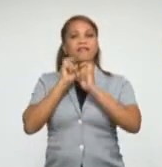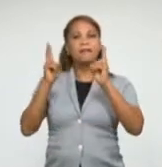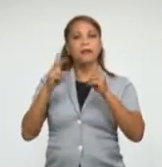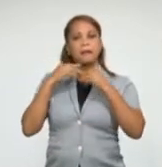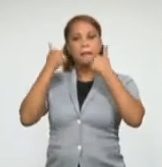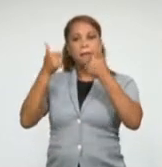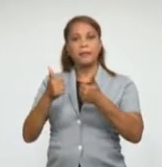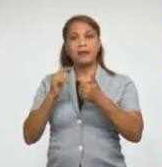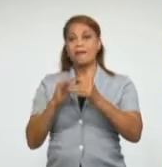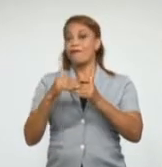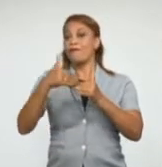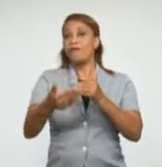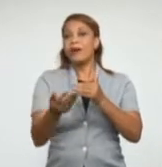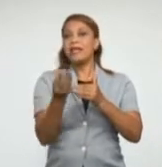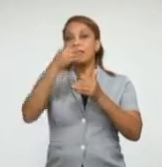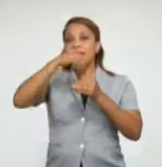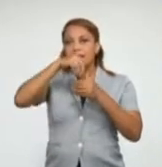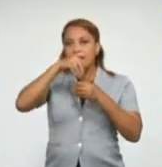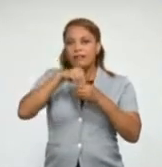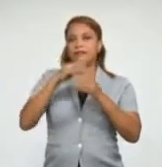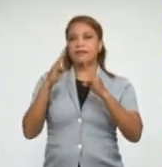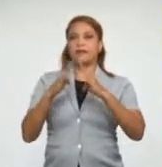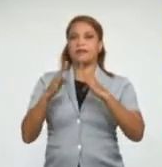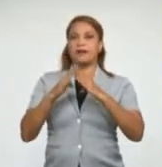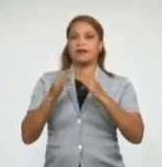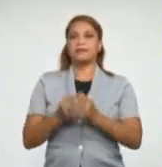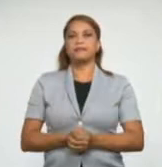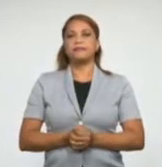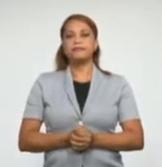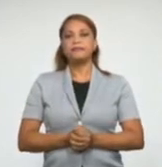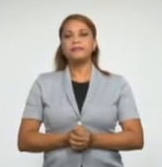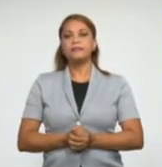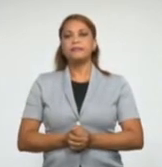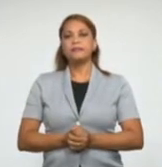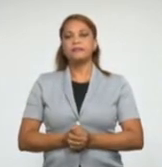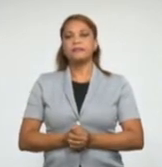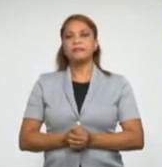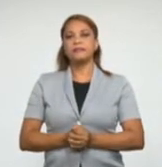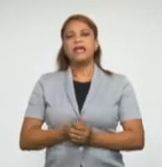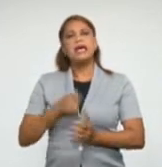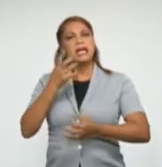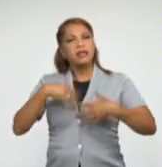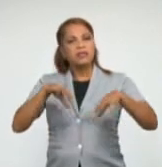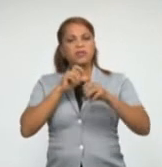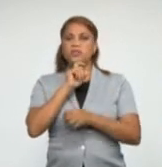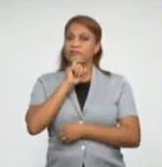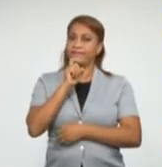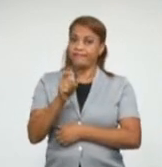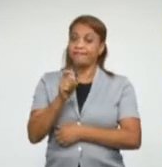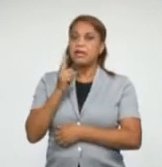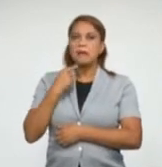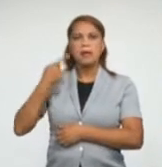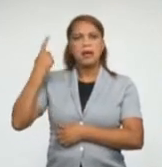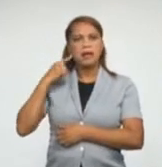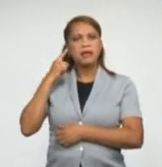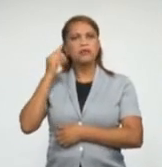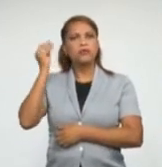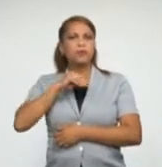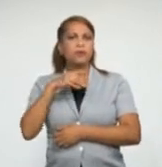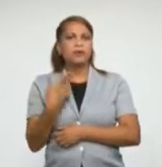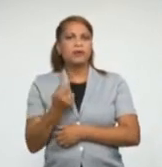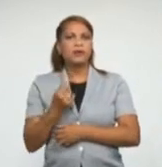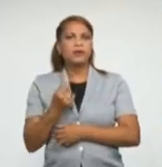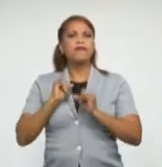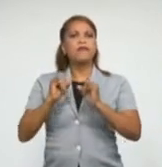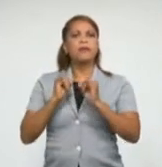del hogar. Hablamos de una situación delicada, doctora, pero ayer conocíamos en rueda de prensa que el próximo